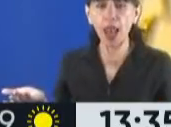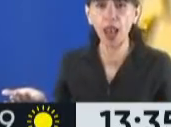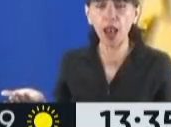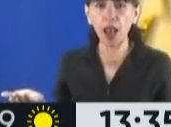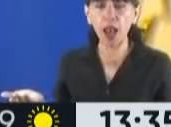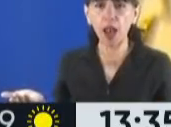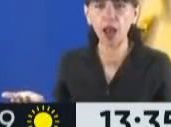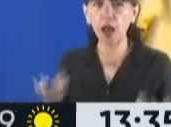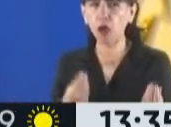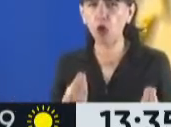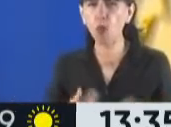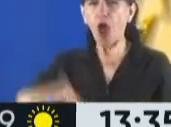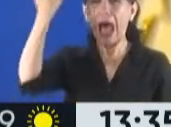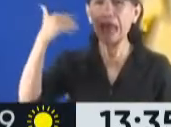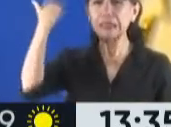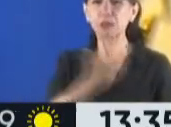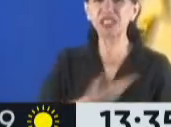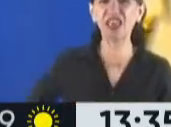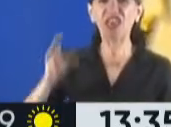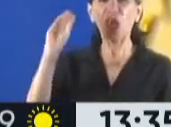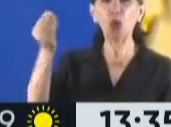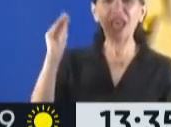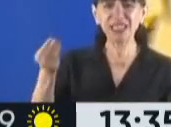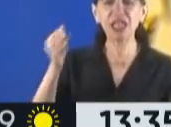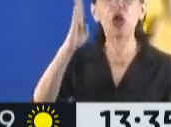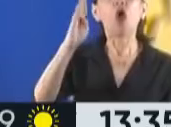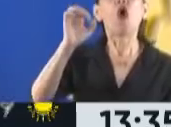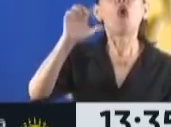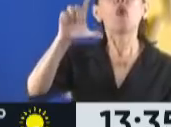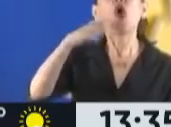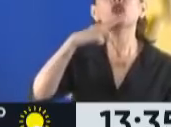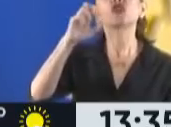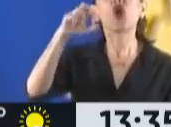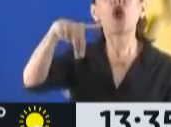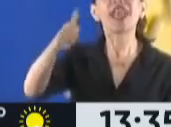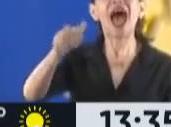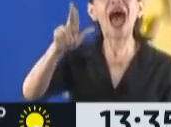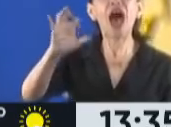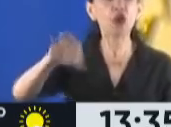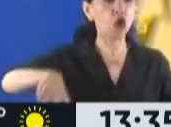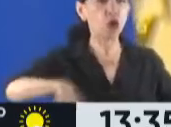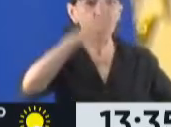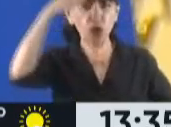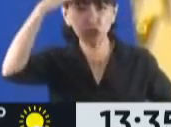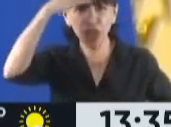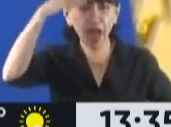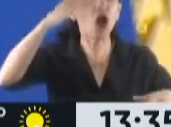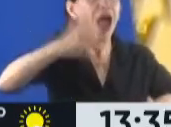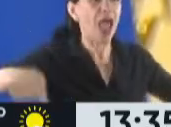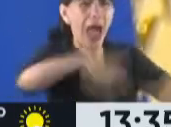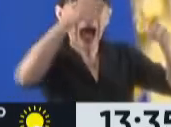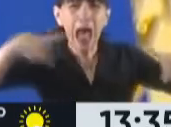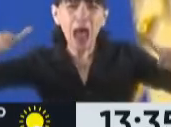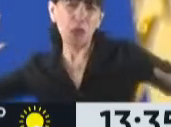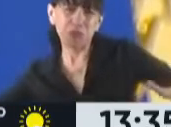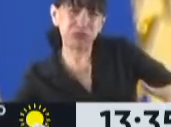que en el gobierno del presidente Bolsonaro se esté desmontando la Amazonia, porque la verdad esta idea